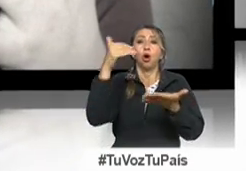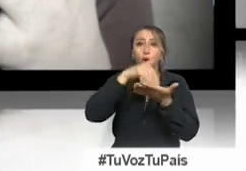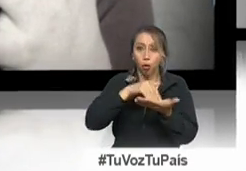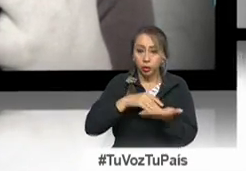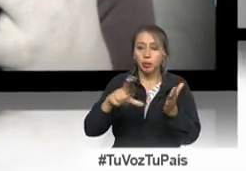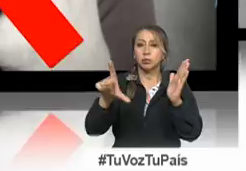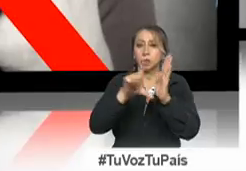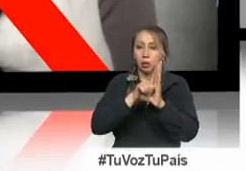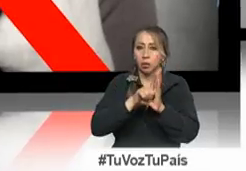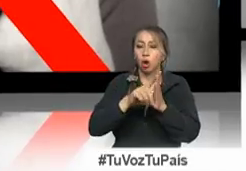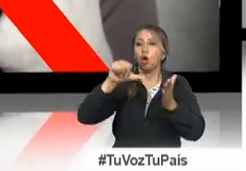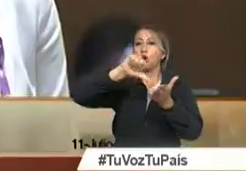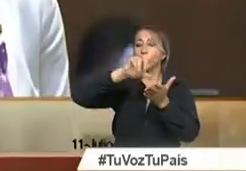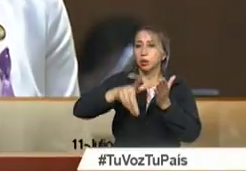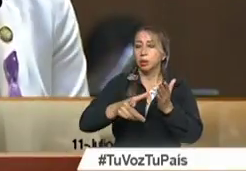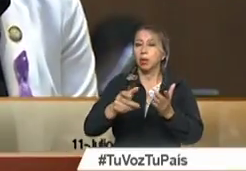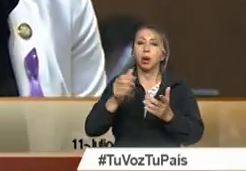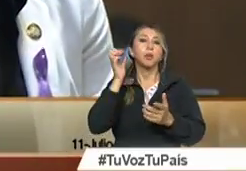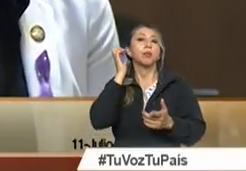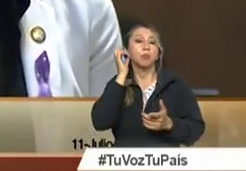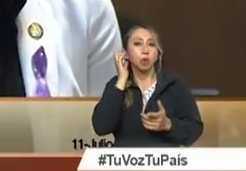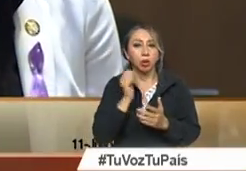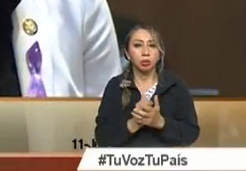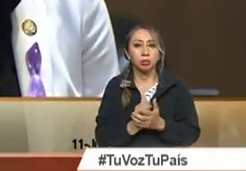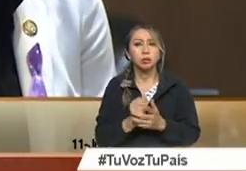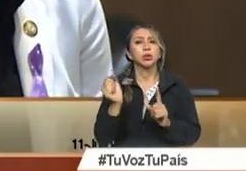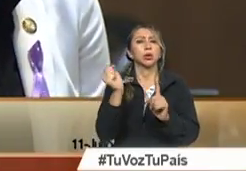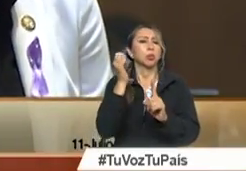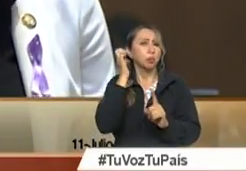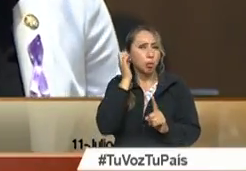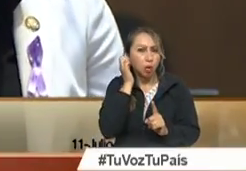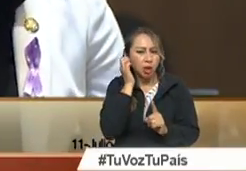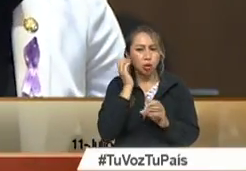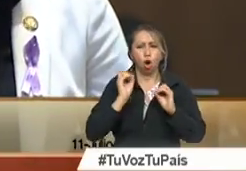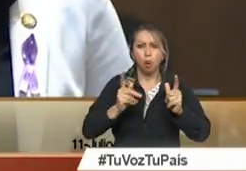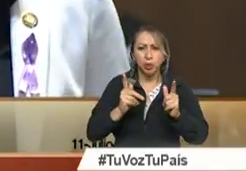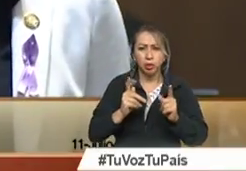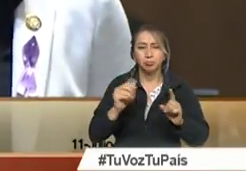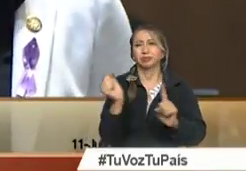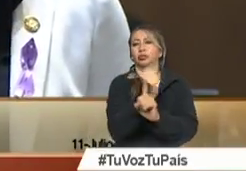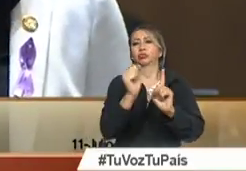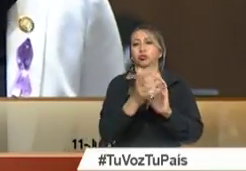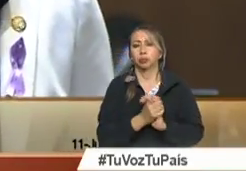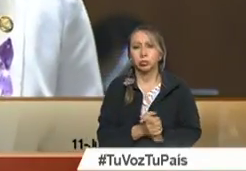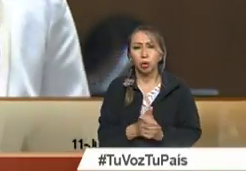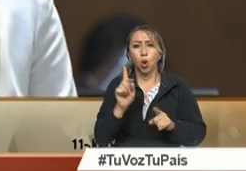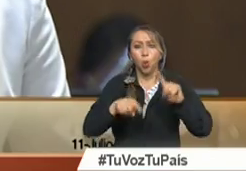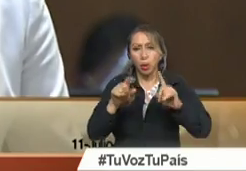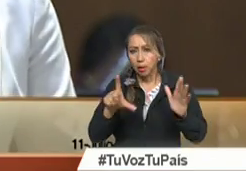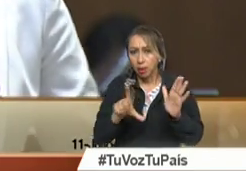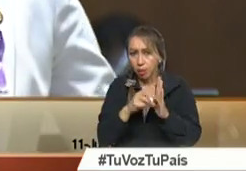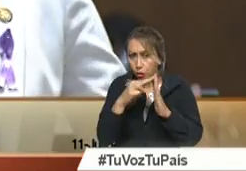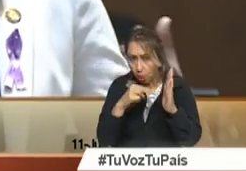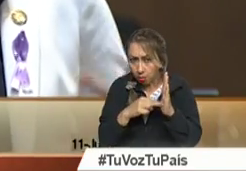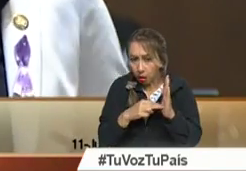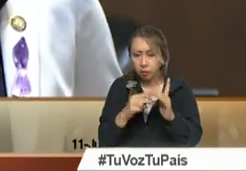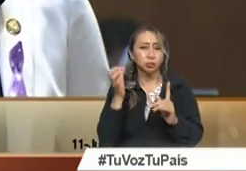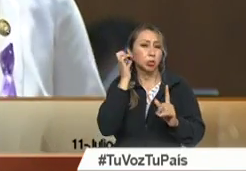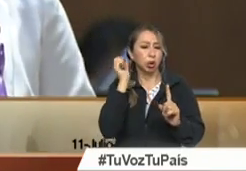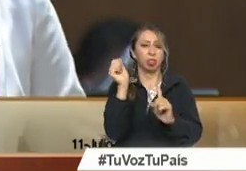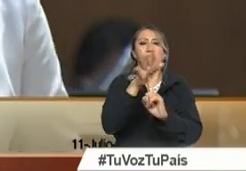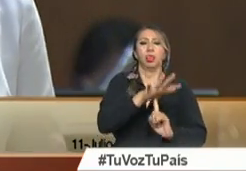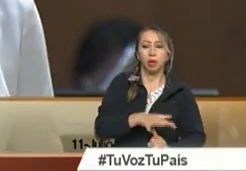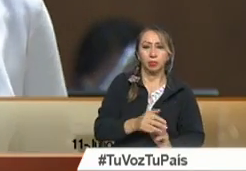las comisarías de la mujer a las mujeres nos agreden por opinar por transgredir cualquier tipo de norma por nuestro